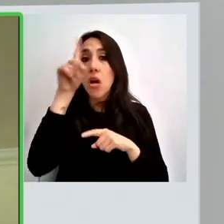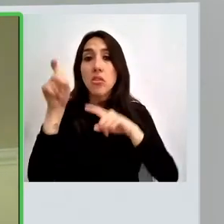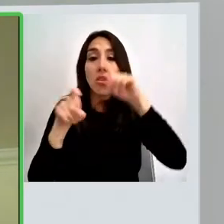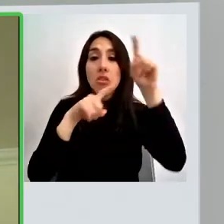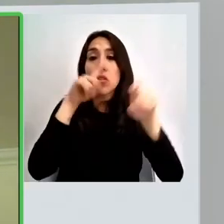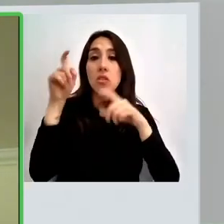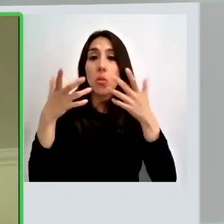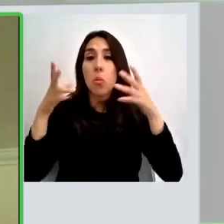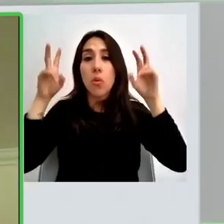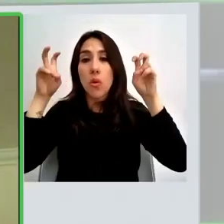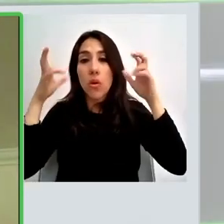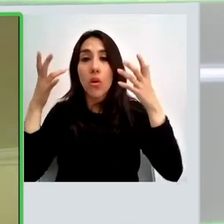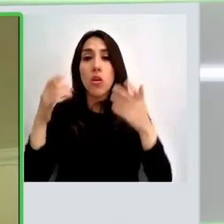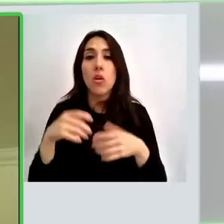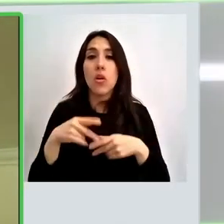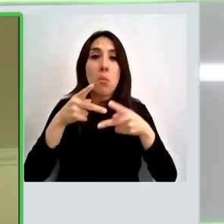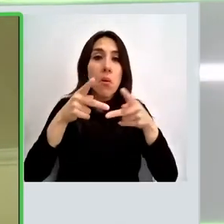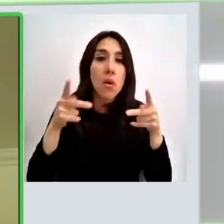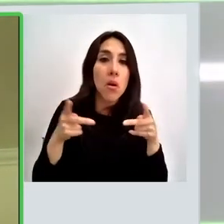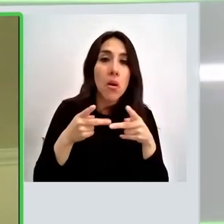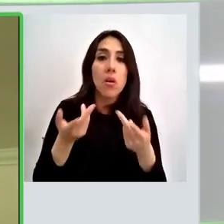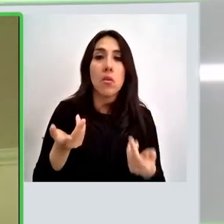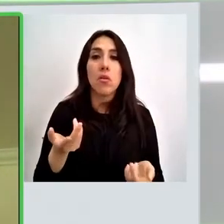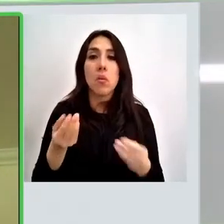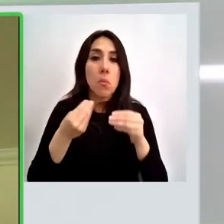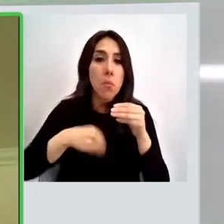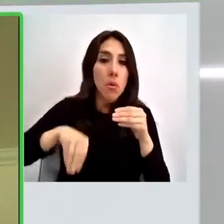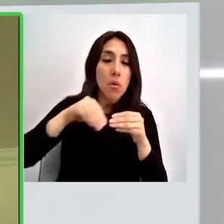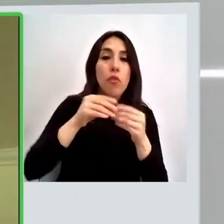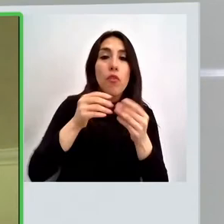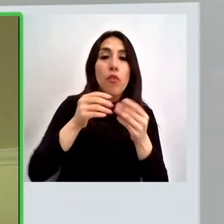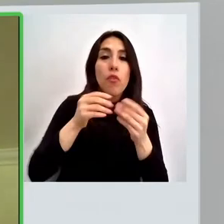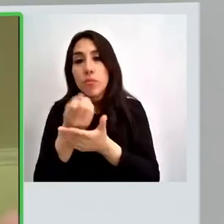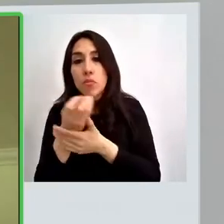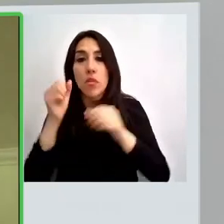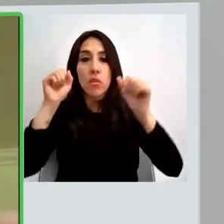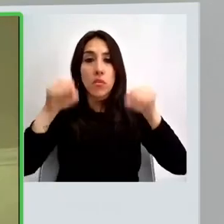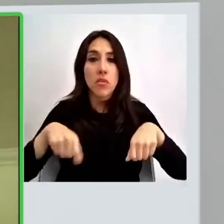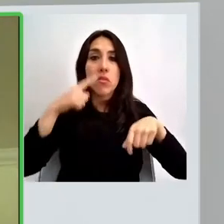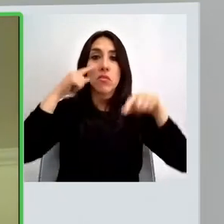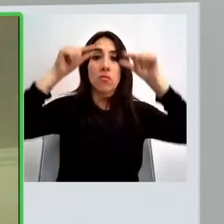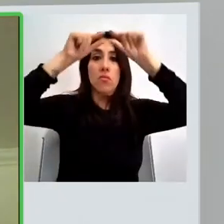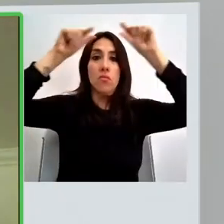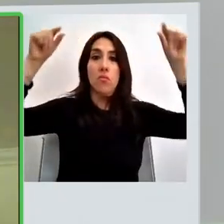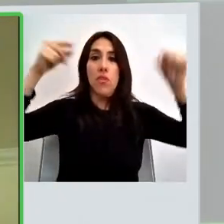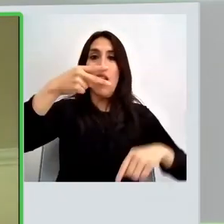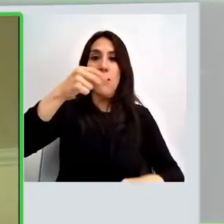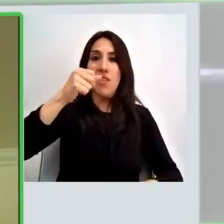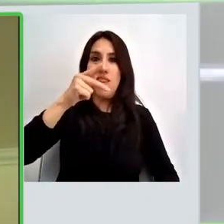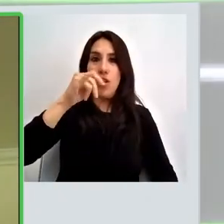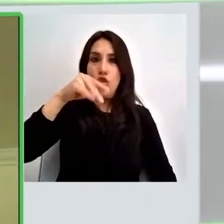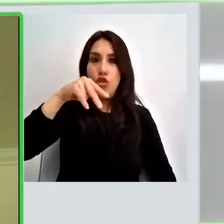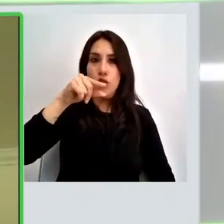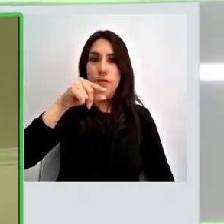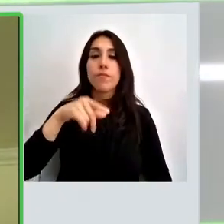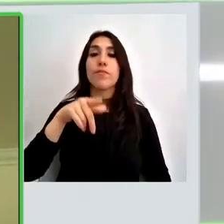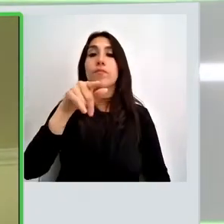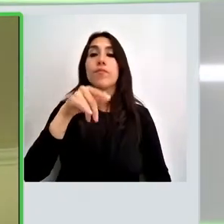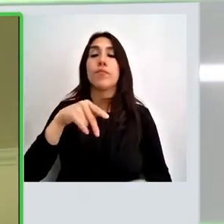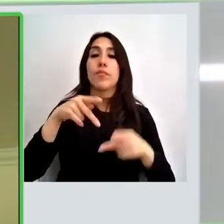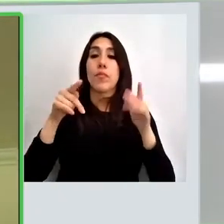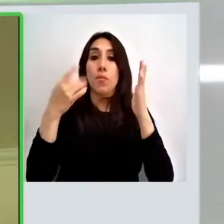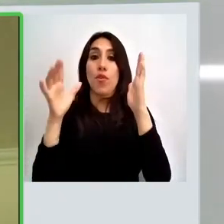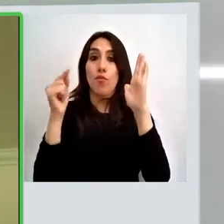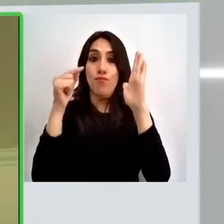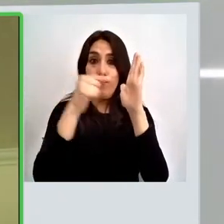información pueden ir a la página jarquín institute punto o hereje ong o pueden